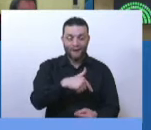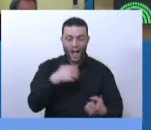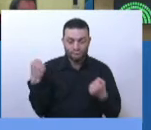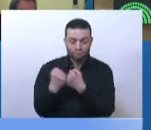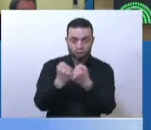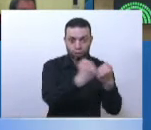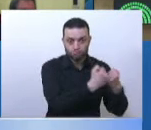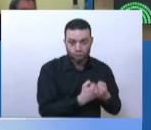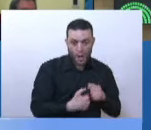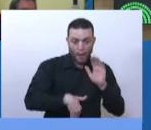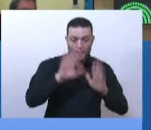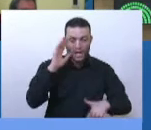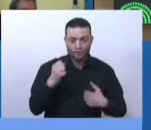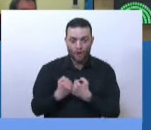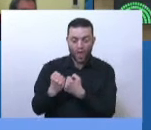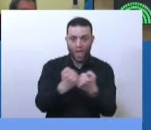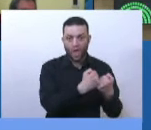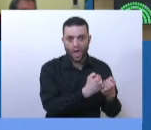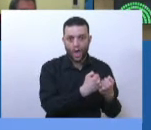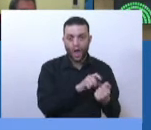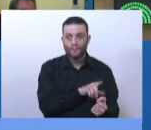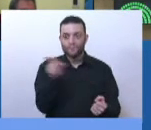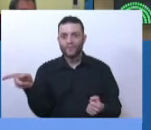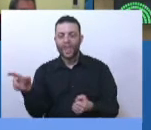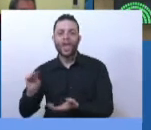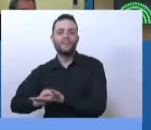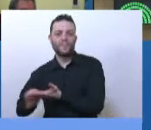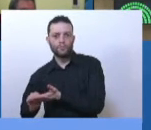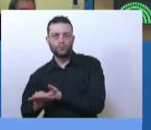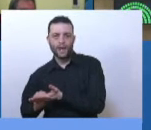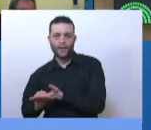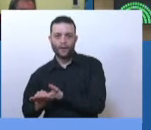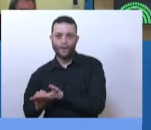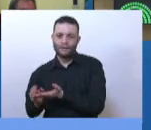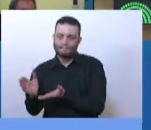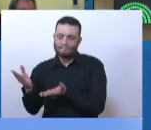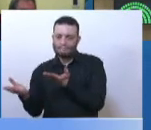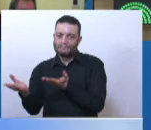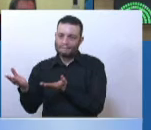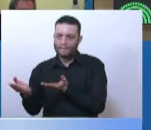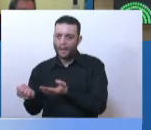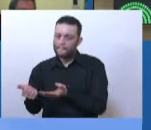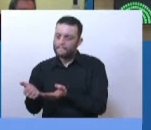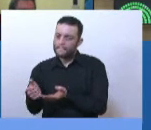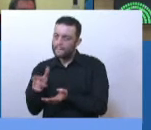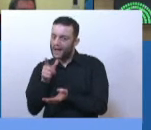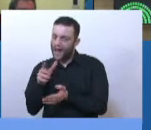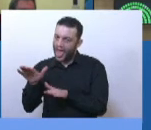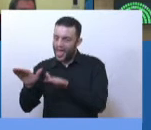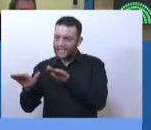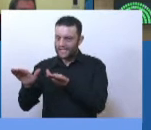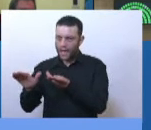Senado, estamos hablando de esta diferencia muy pareja, digamos, en la votación en diputado. Ahora